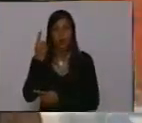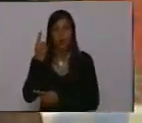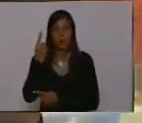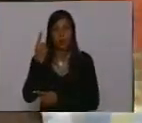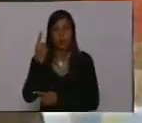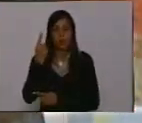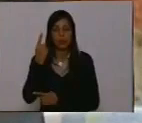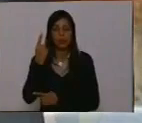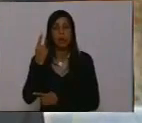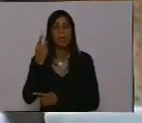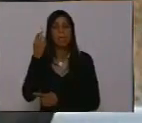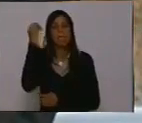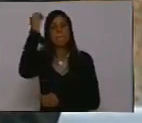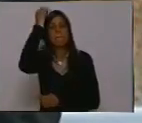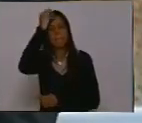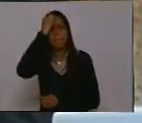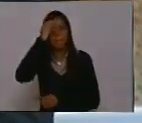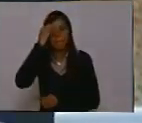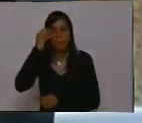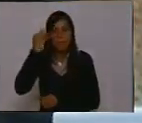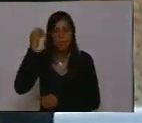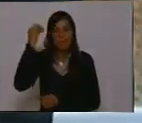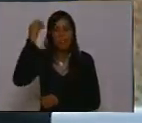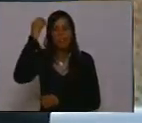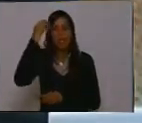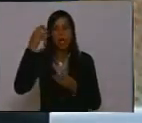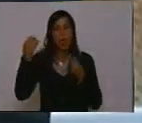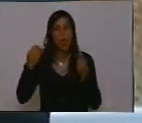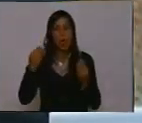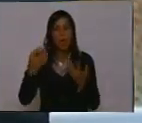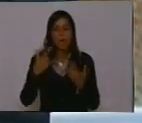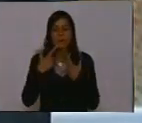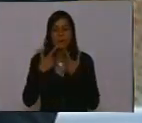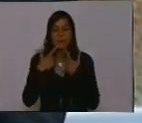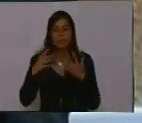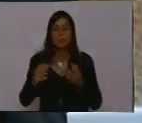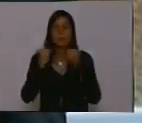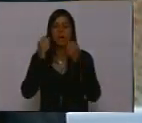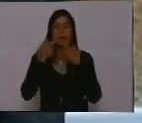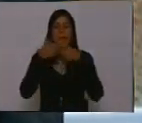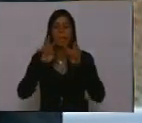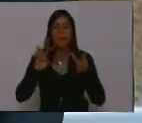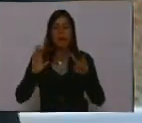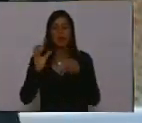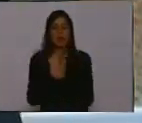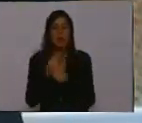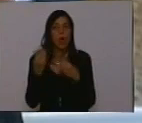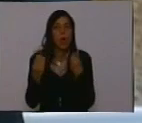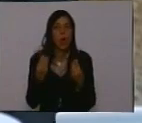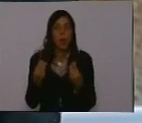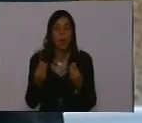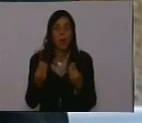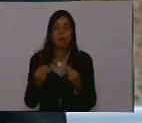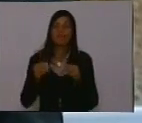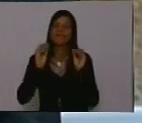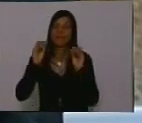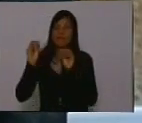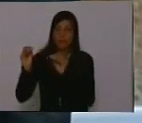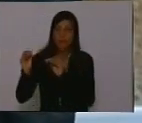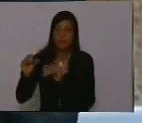pudo haber pensado en que para recuperar la paz había que ir a un